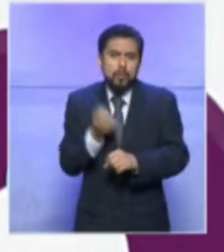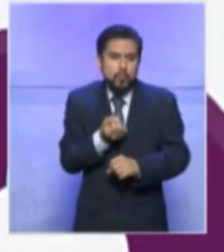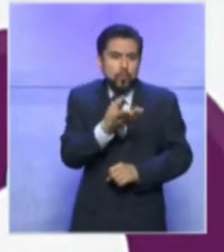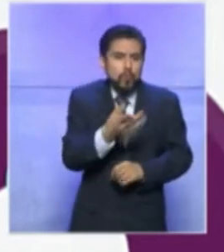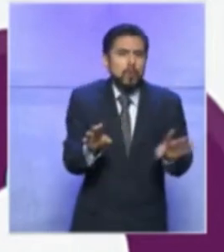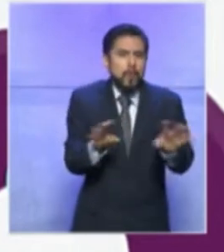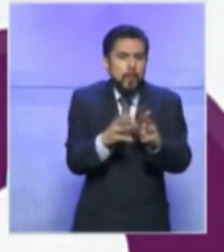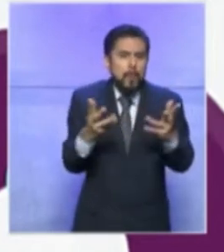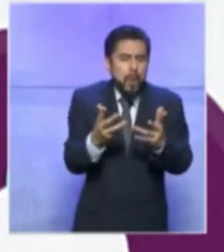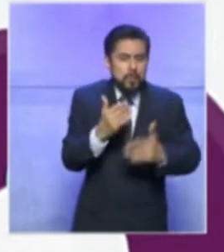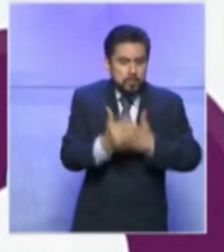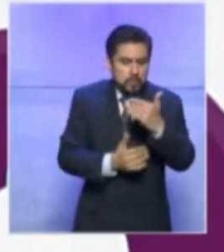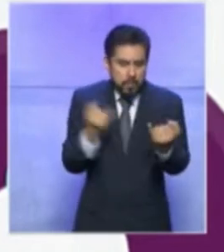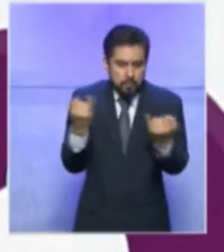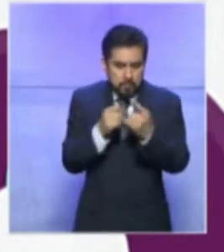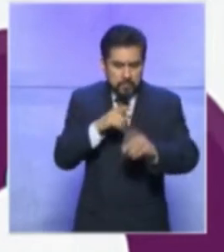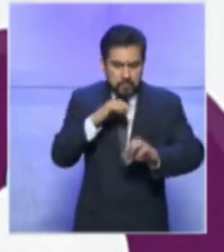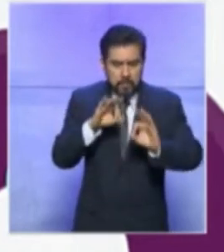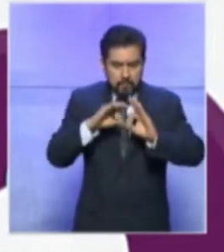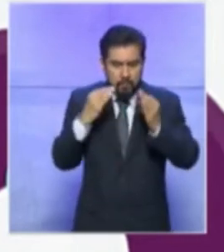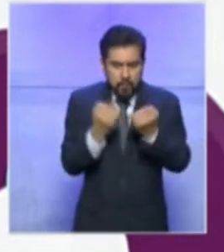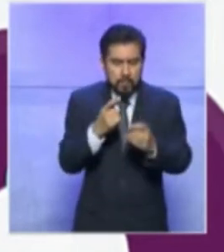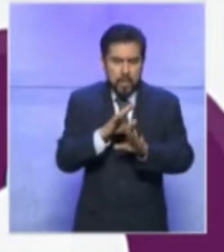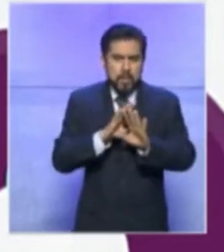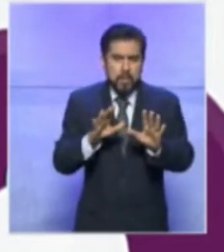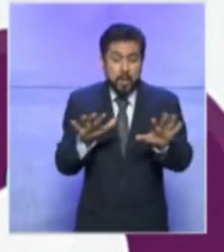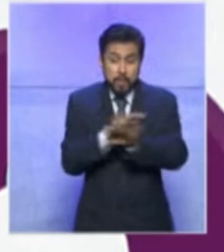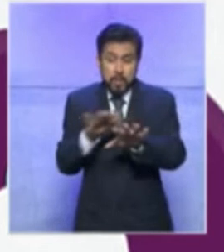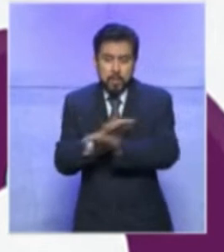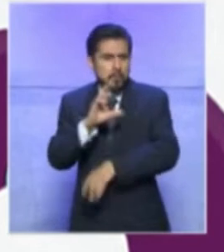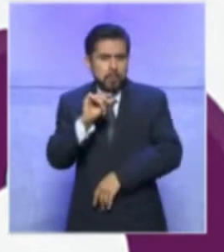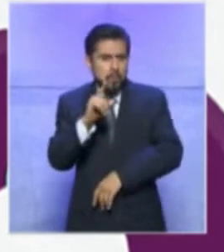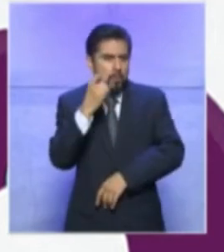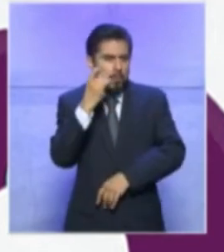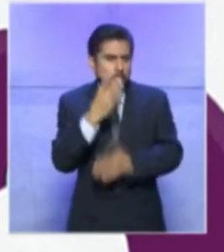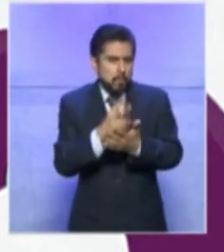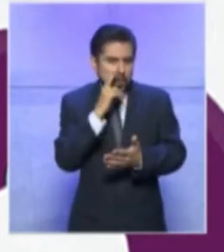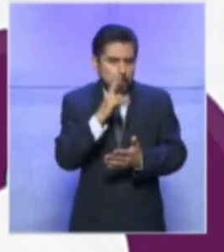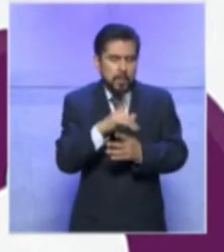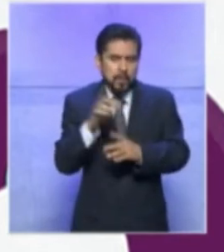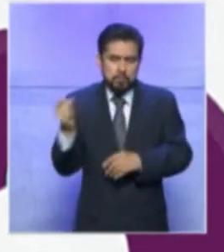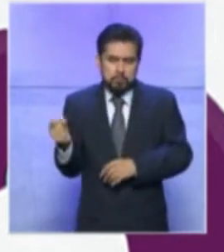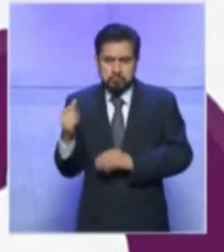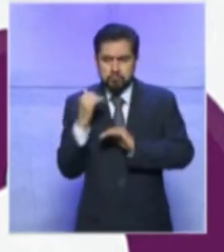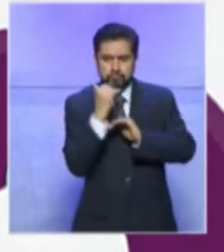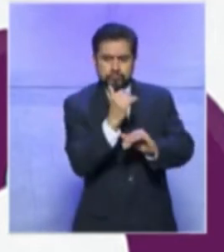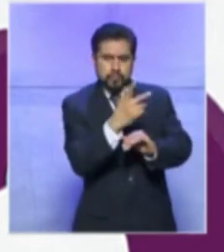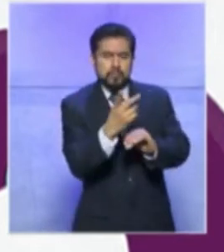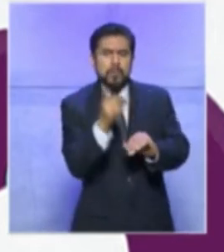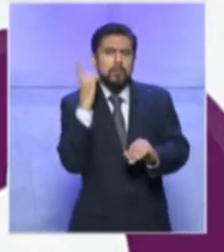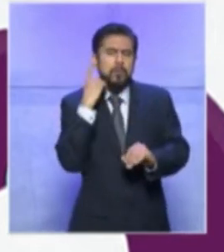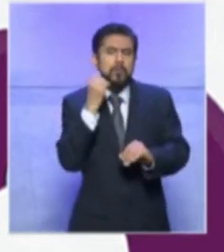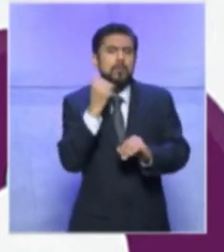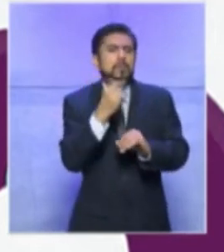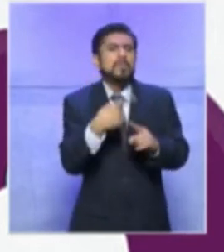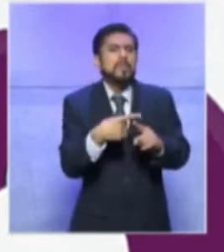la misma forma y no ha variado. Se ha entendido que el límite de la sobrerrepresentación es una figura destinada en exclusiva a los